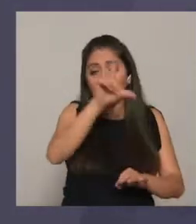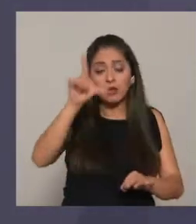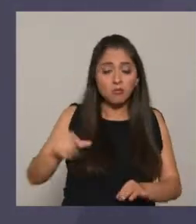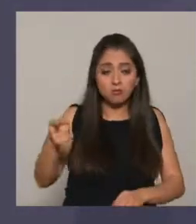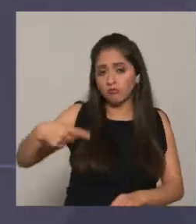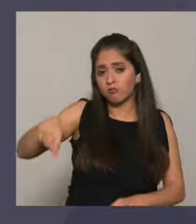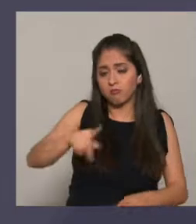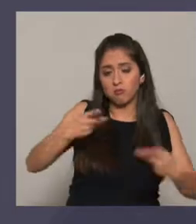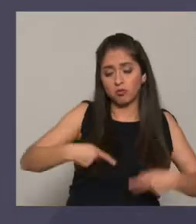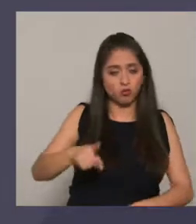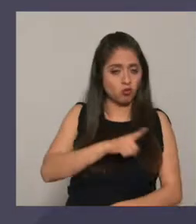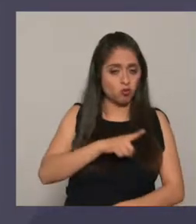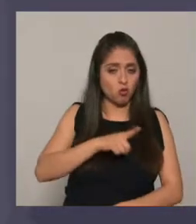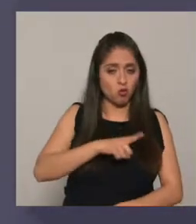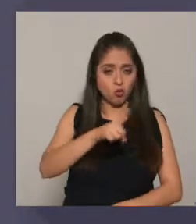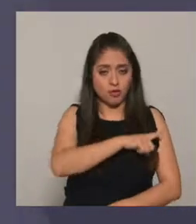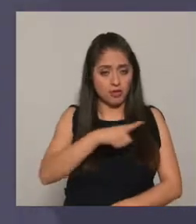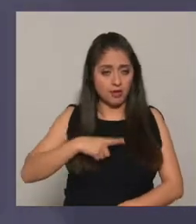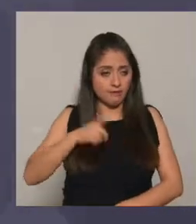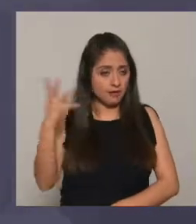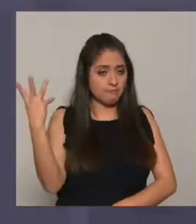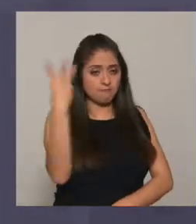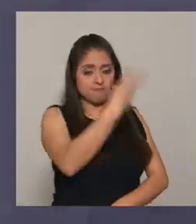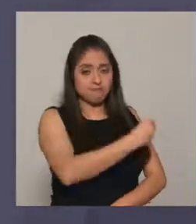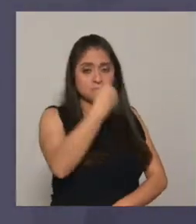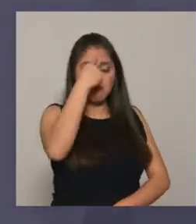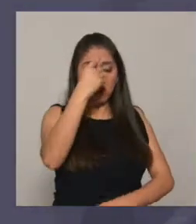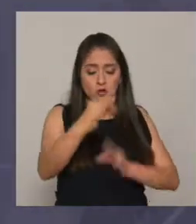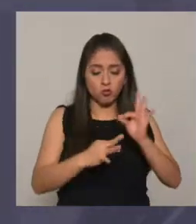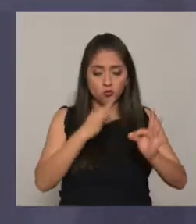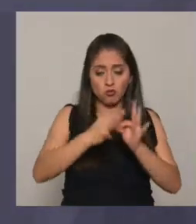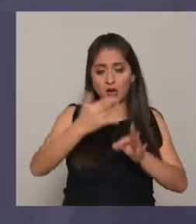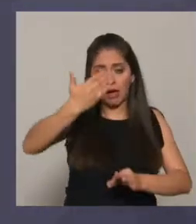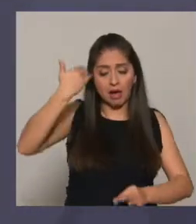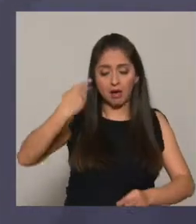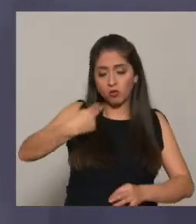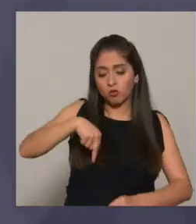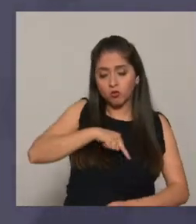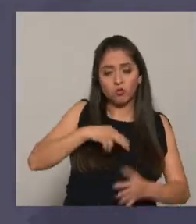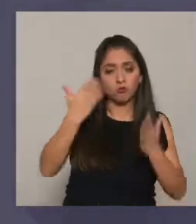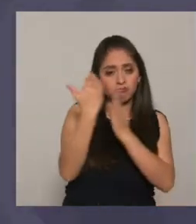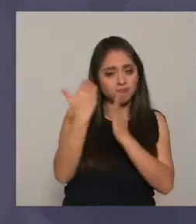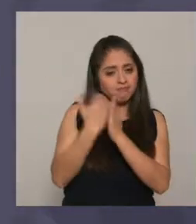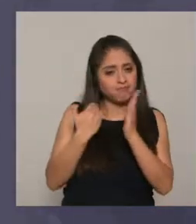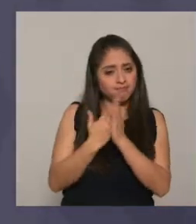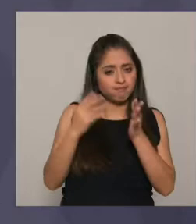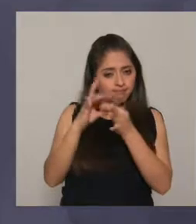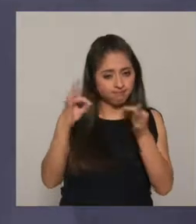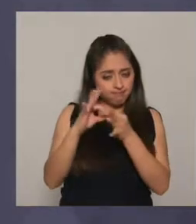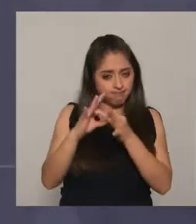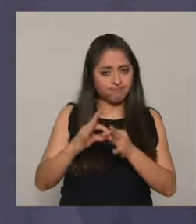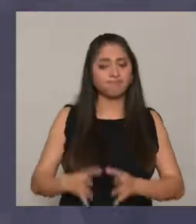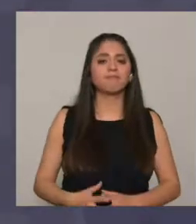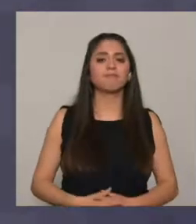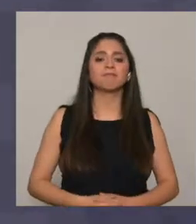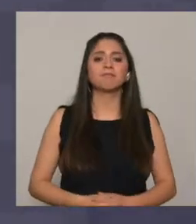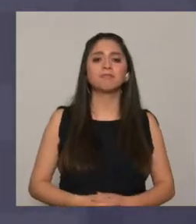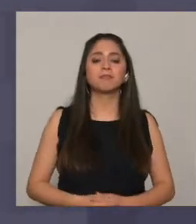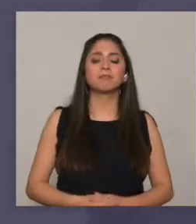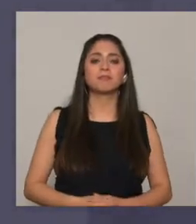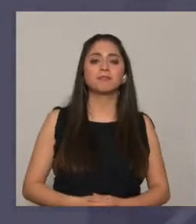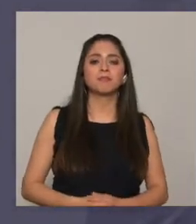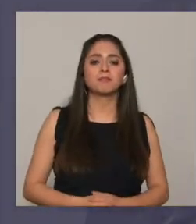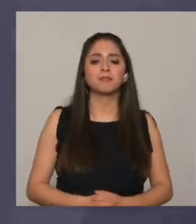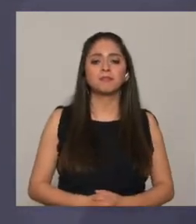tener la seguridad que van a cumplir con todos los efectos jurídicos que ellos quieren. Sí, bueno, causó cierta alarma